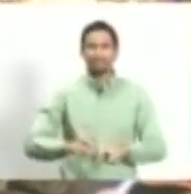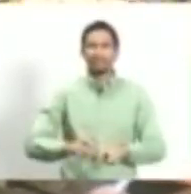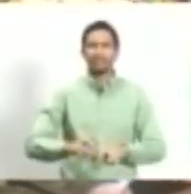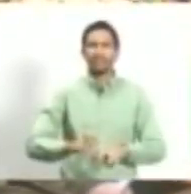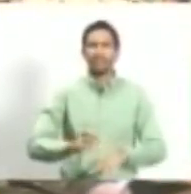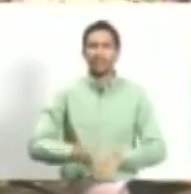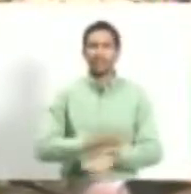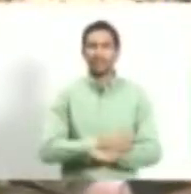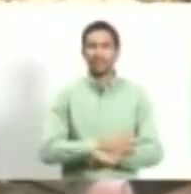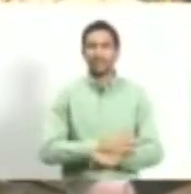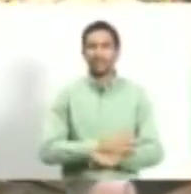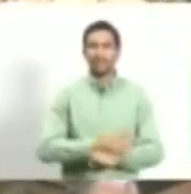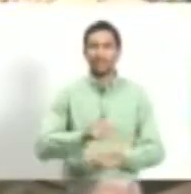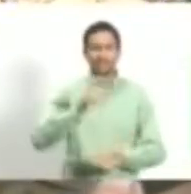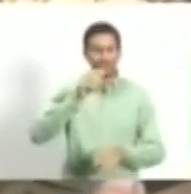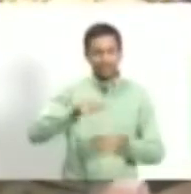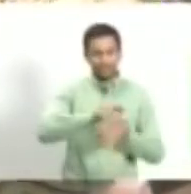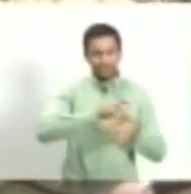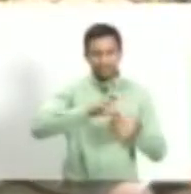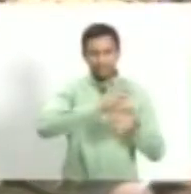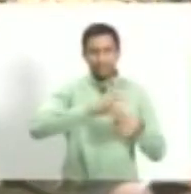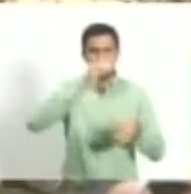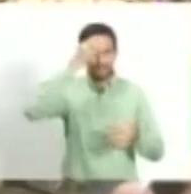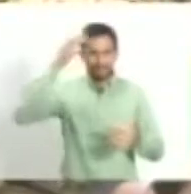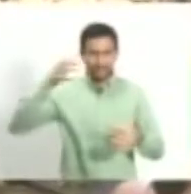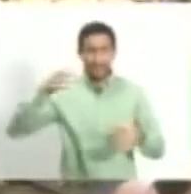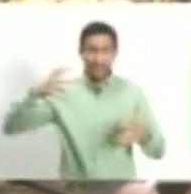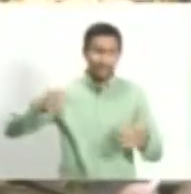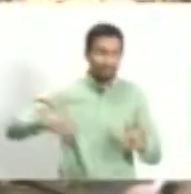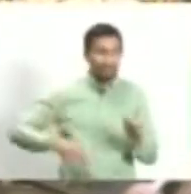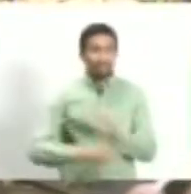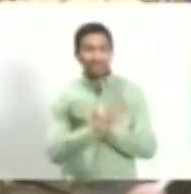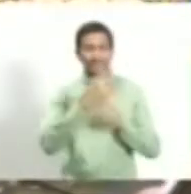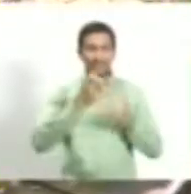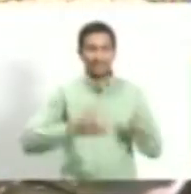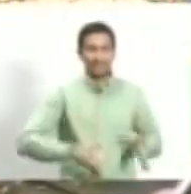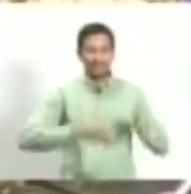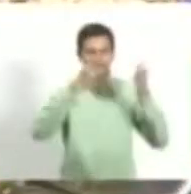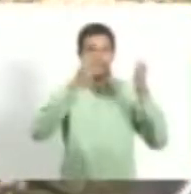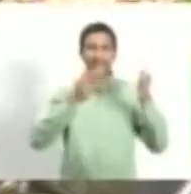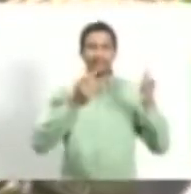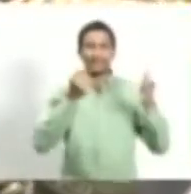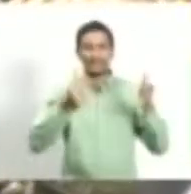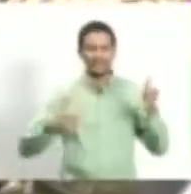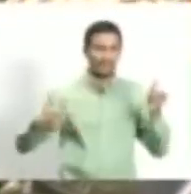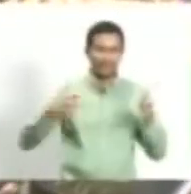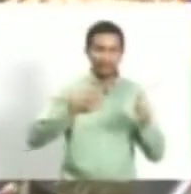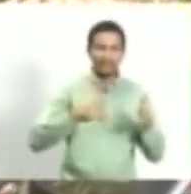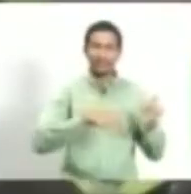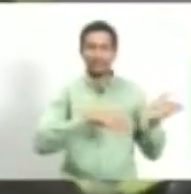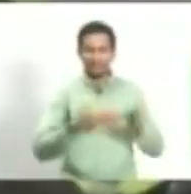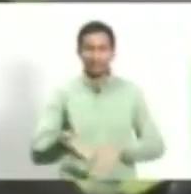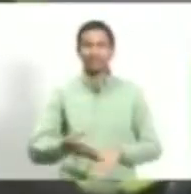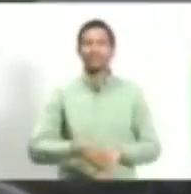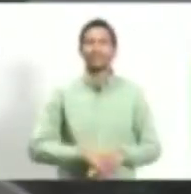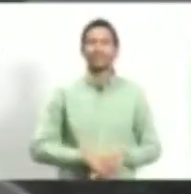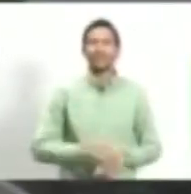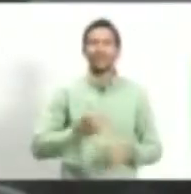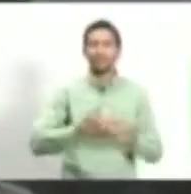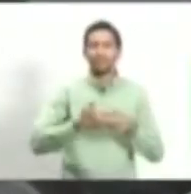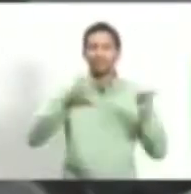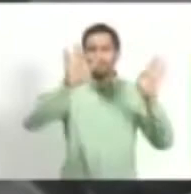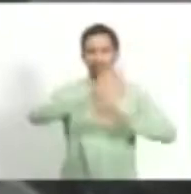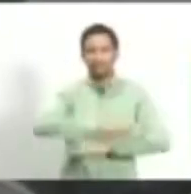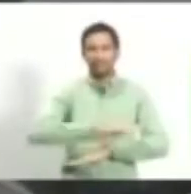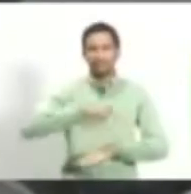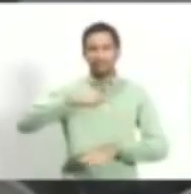un inmueble en la ciudad de Cartagena por dar muerte, atentar contra alias El Pichi. Asimismo,